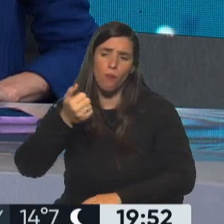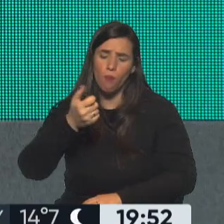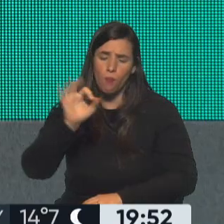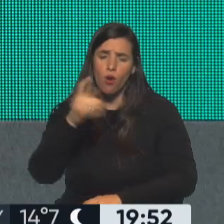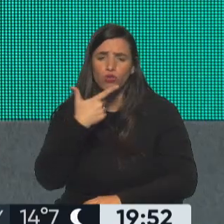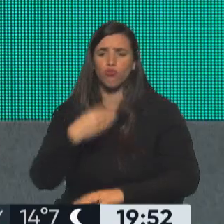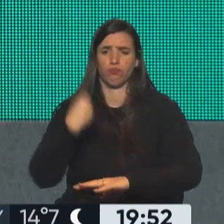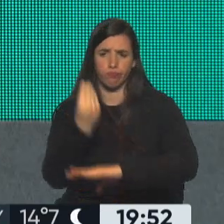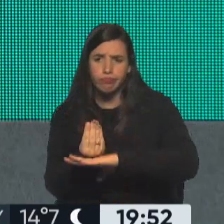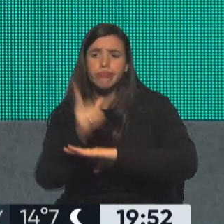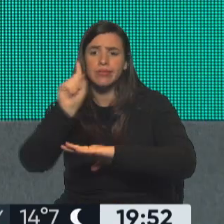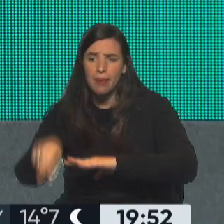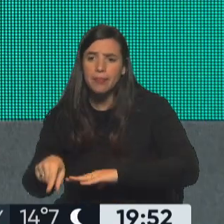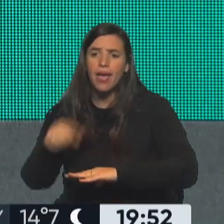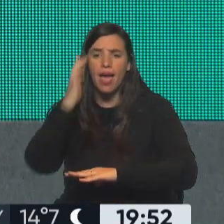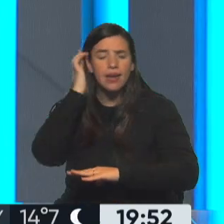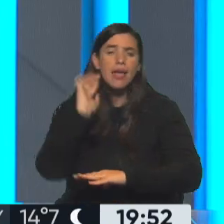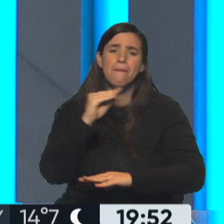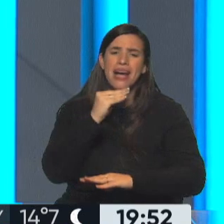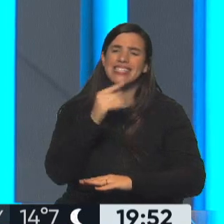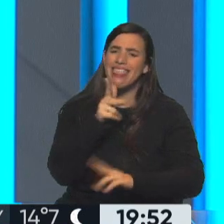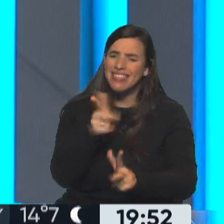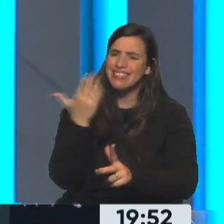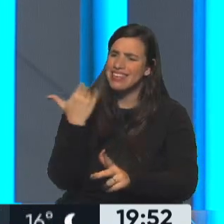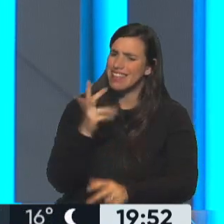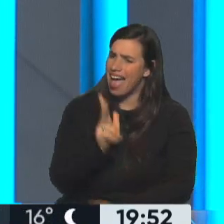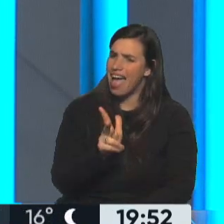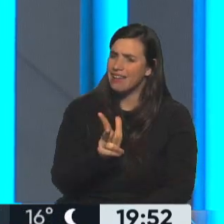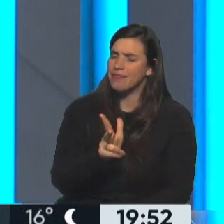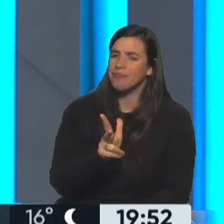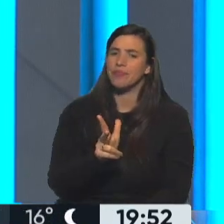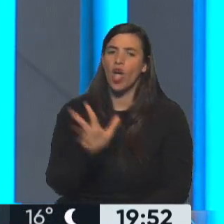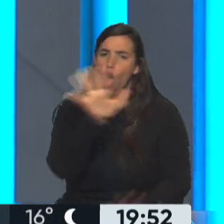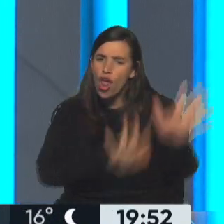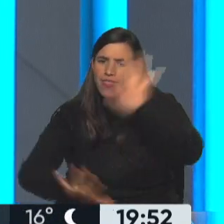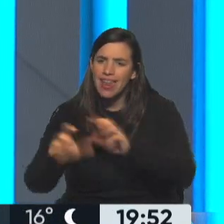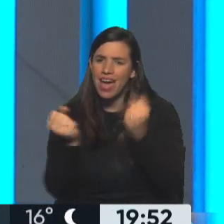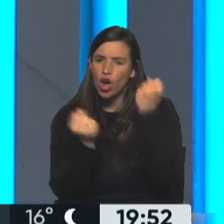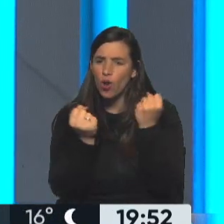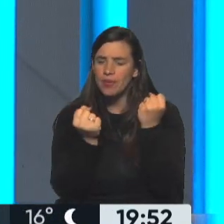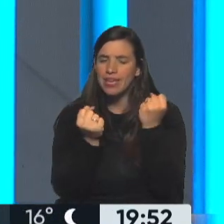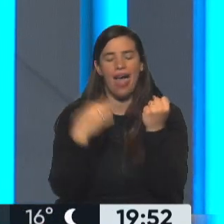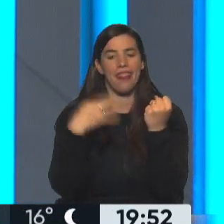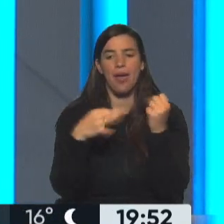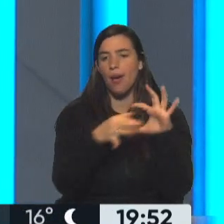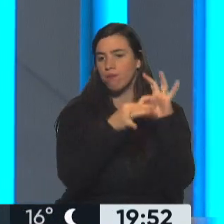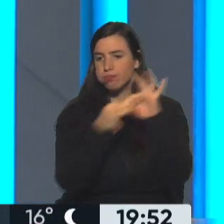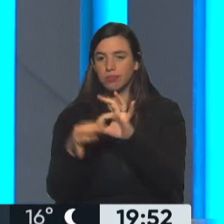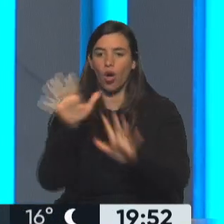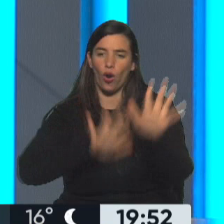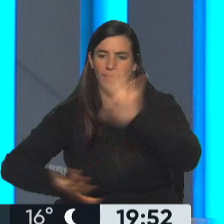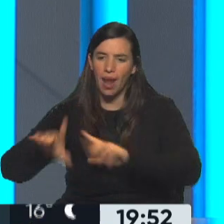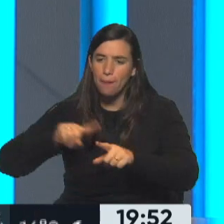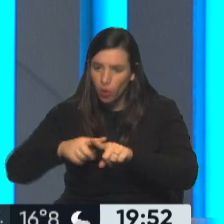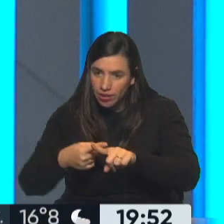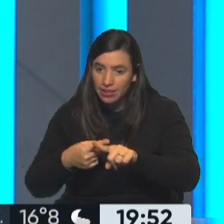porteño. Y Massa viene diciendo algo que es... Para ordenar la economía hay que organizar la política. Entonces, me parece que lo que tenemos que